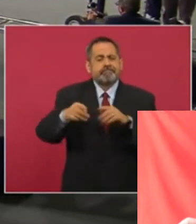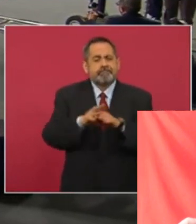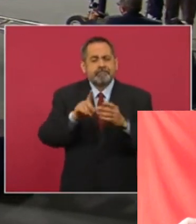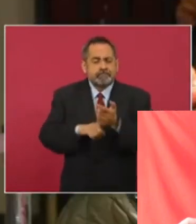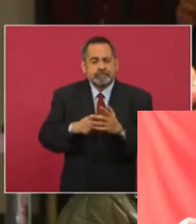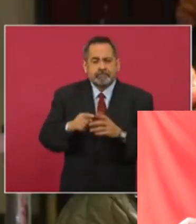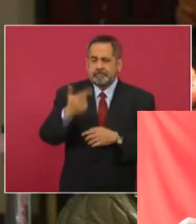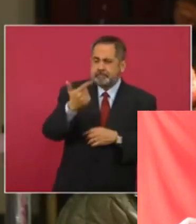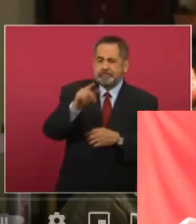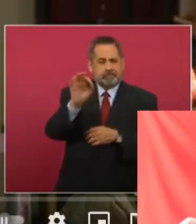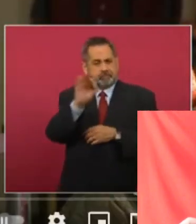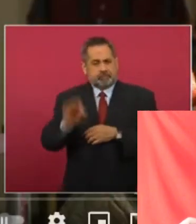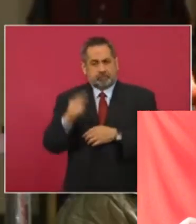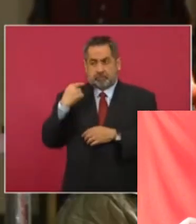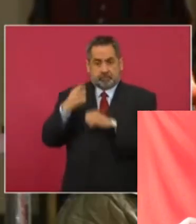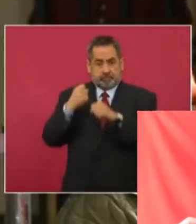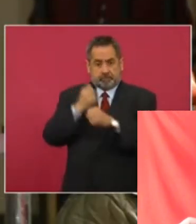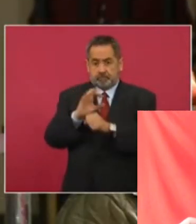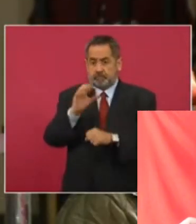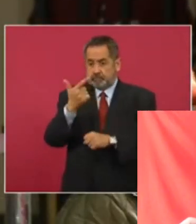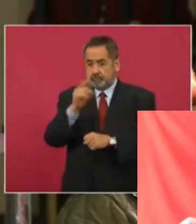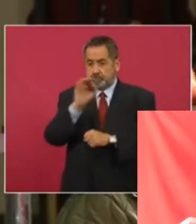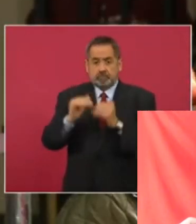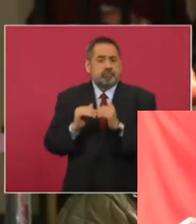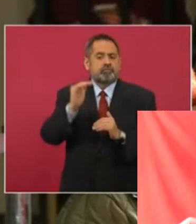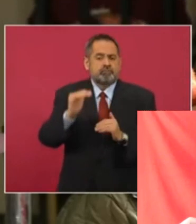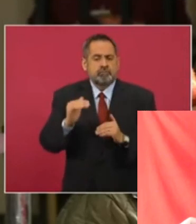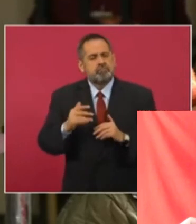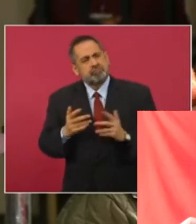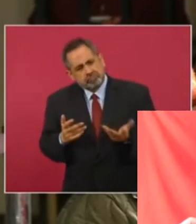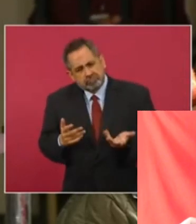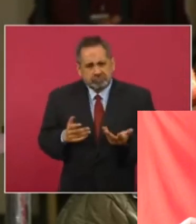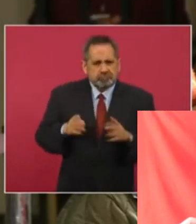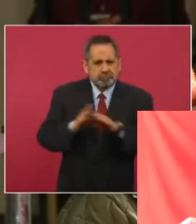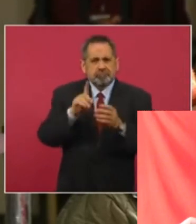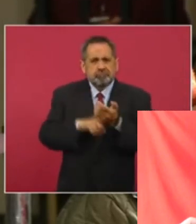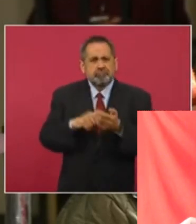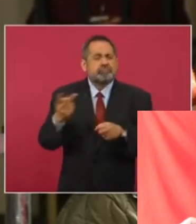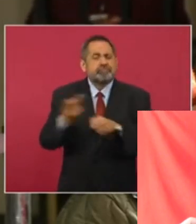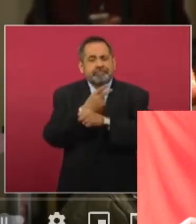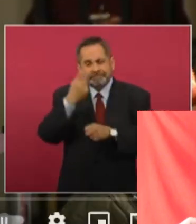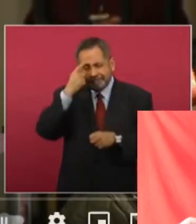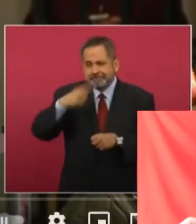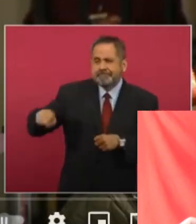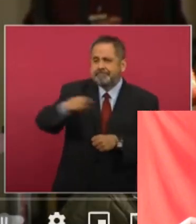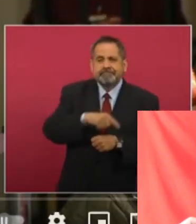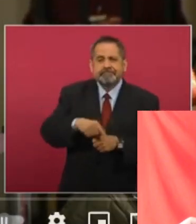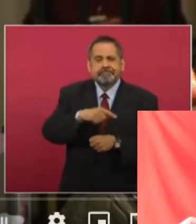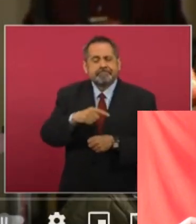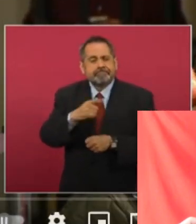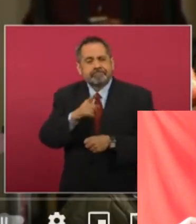7% o cercanas al 7% al cierre de este año, no podríamos pensar que pues prácticamente se comió ya el incremento a los mínimos, a la